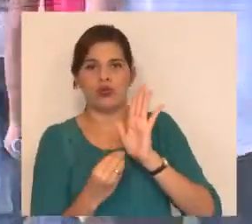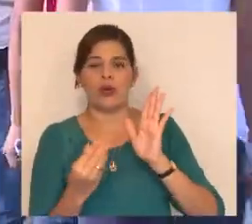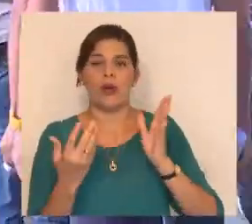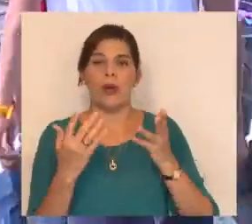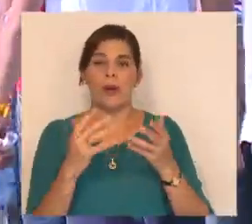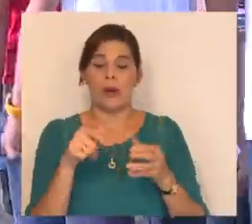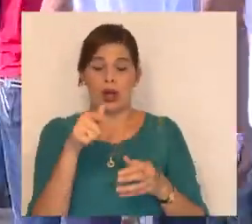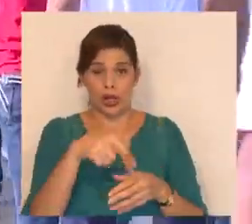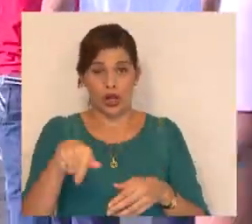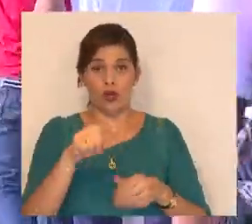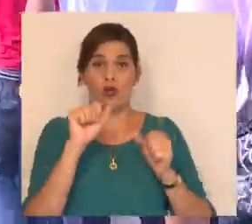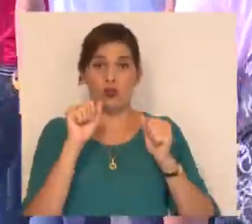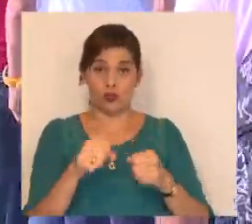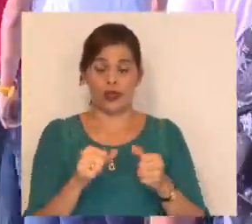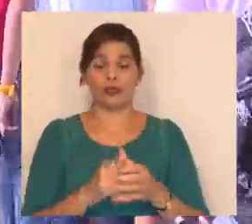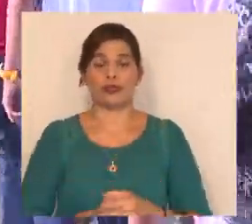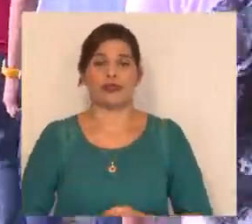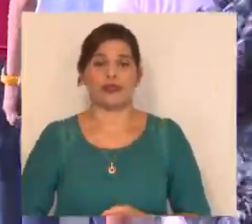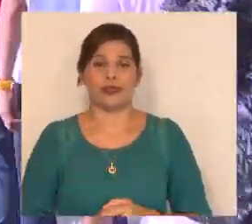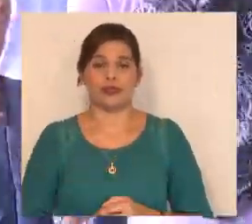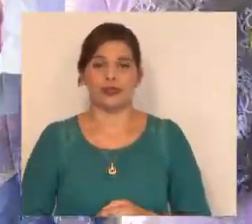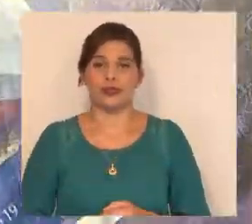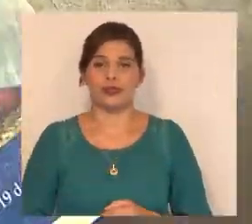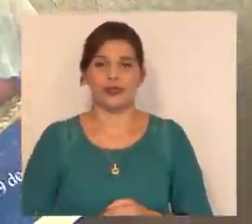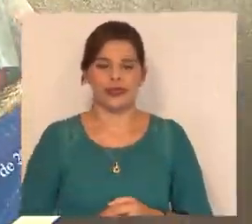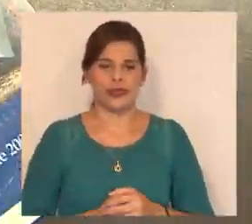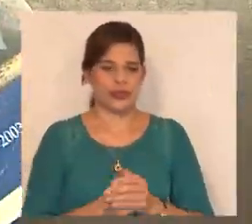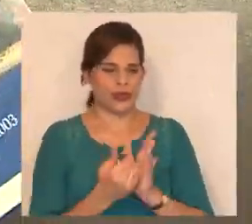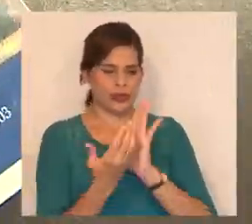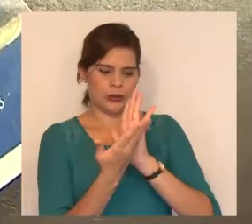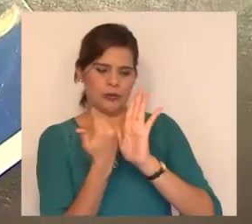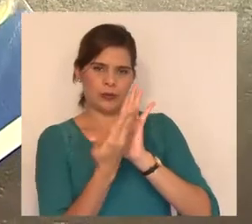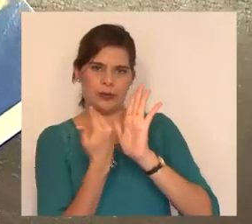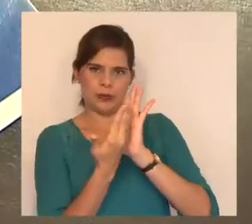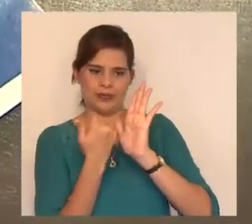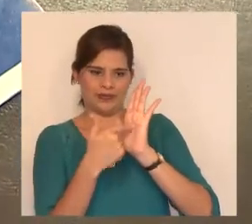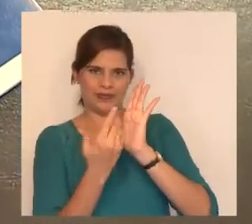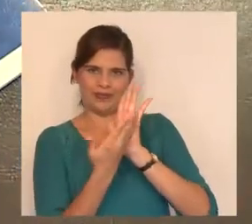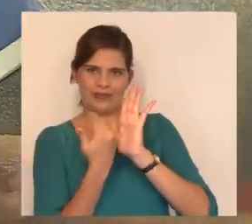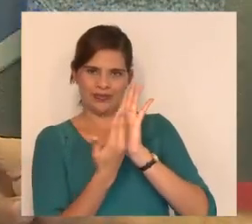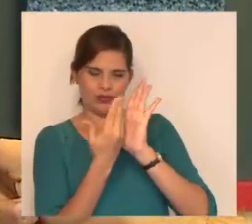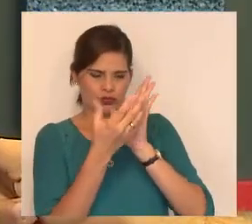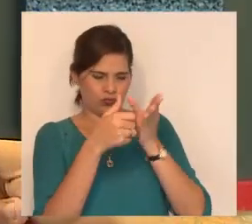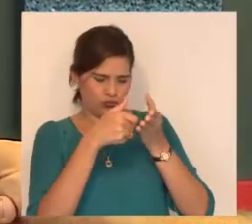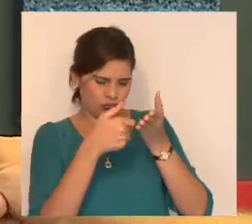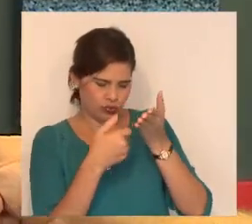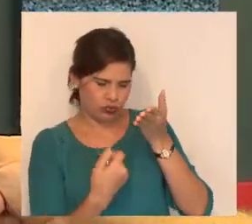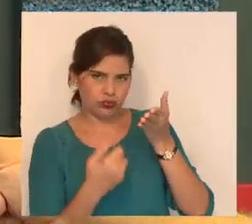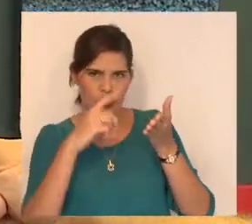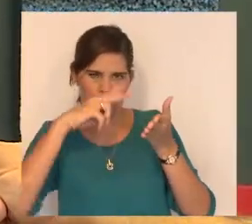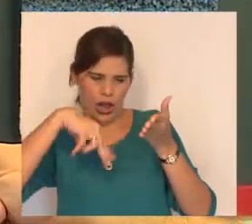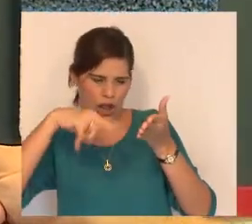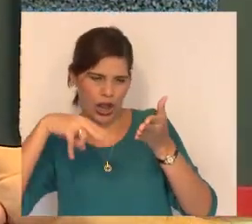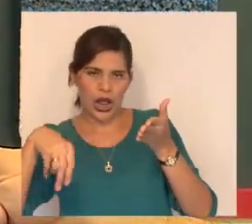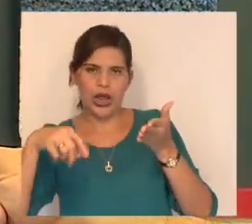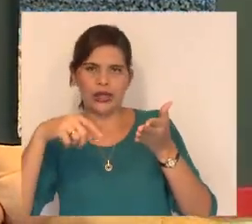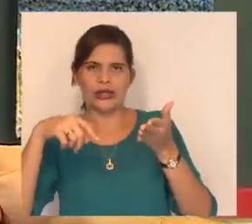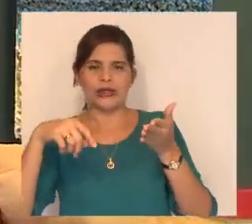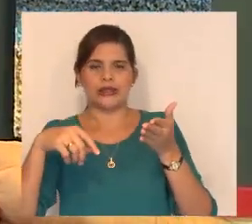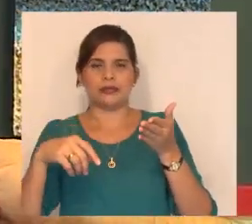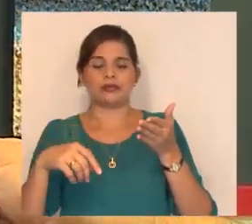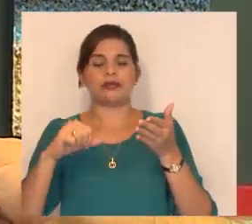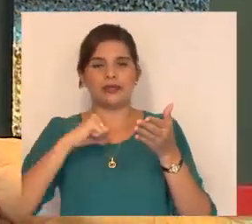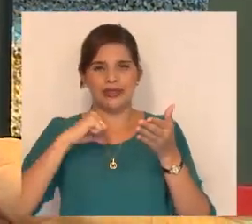encuentran consignadas en el actual reglamento estudiantil, que completa casi tres lustros de haber sido promulgado. Tenemos un documento